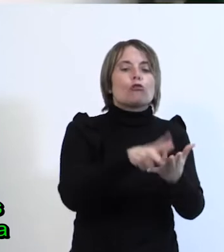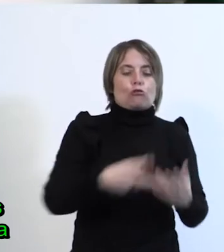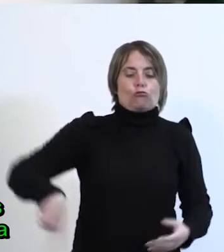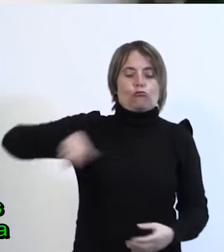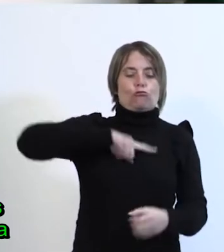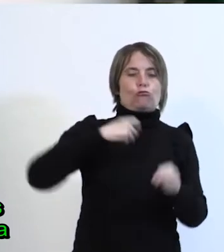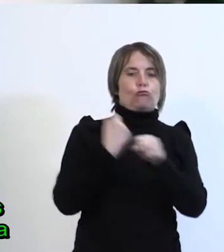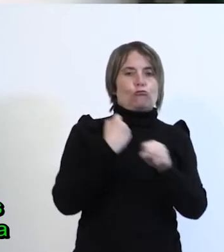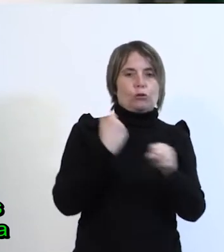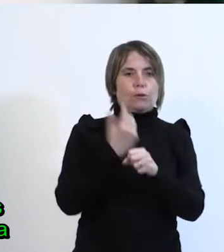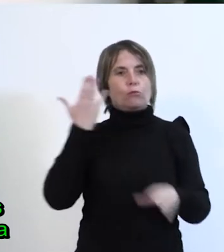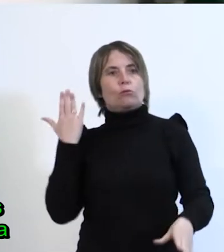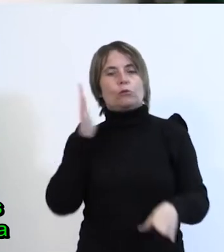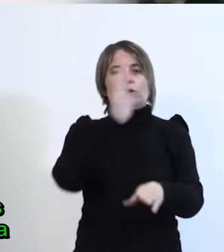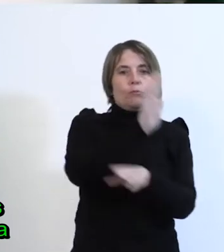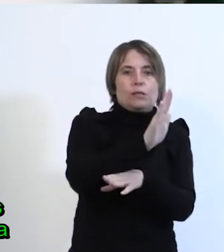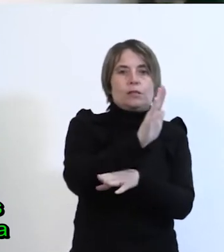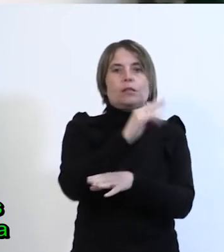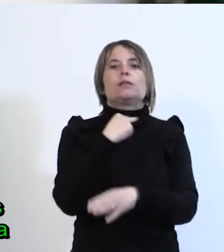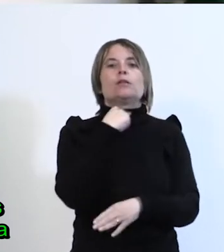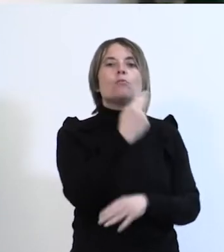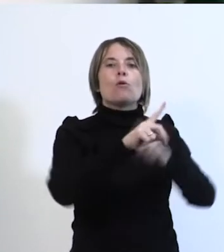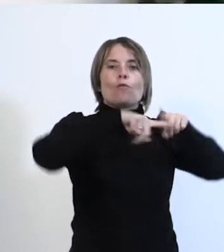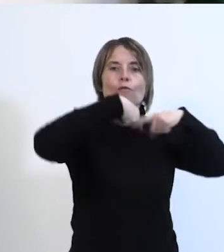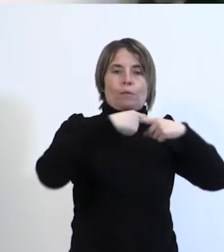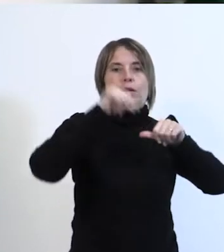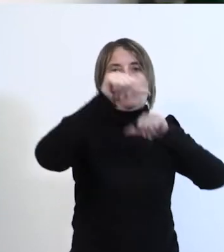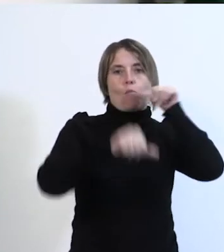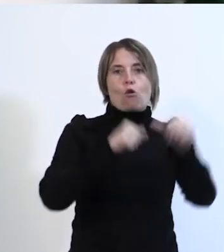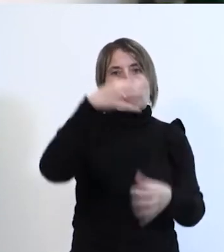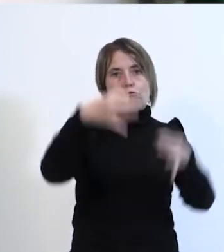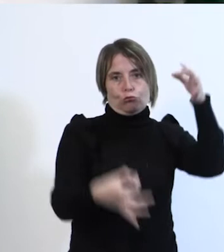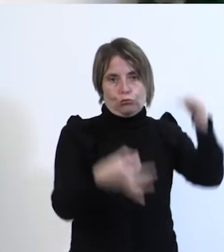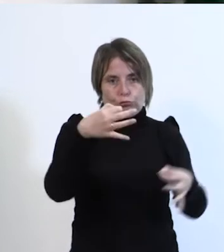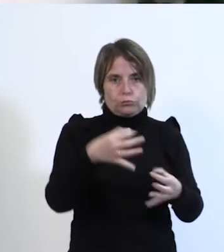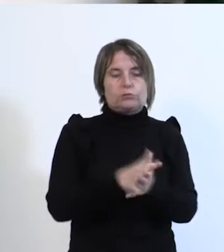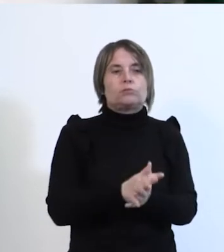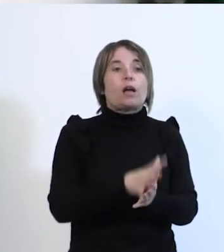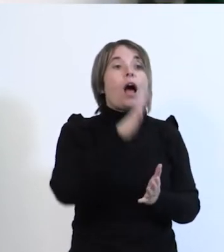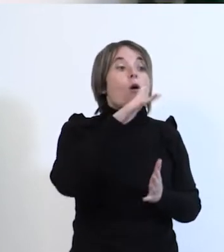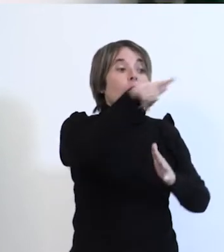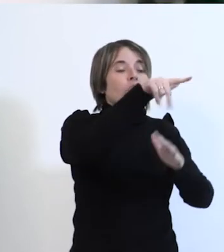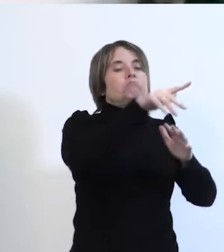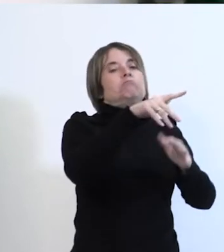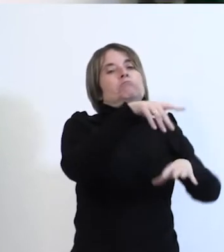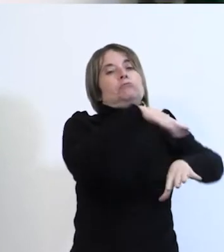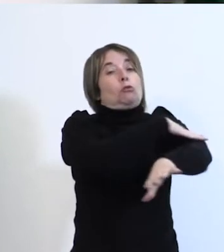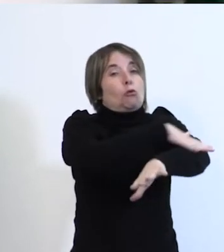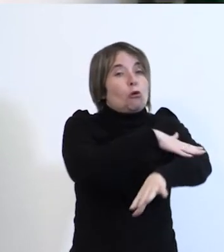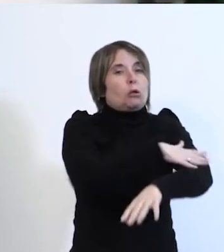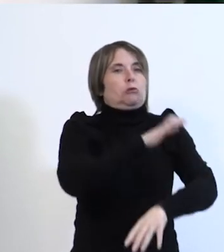nos reconocen a nosotras como representantes de la familia en el proceso de litigio. Y han empezado a